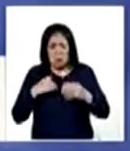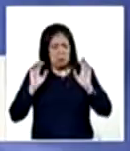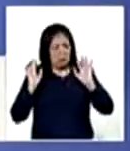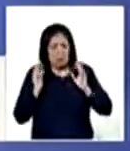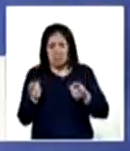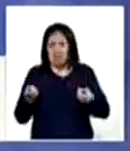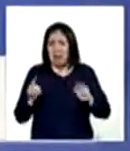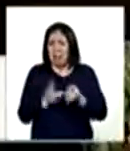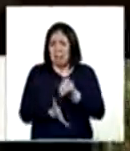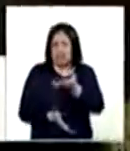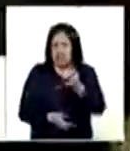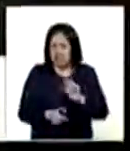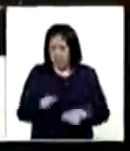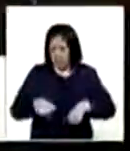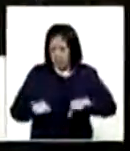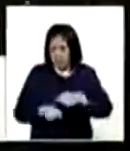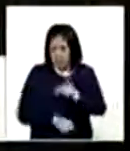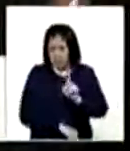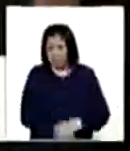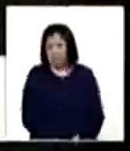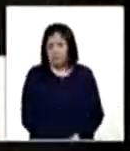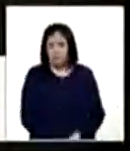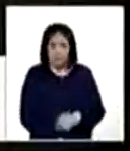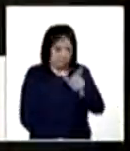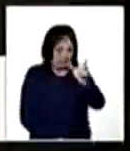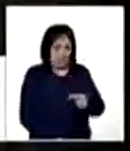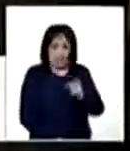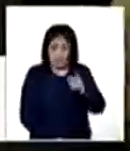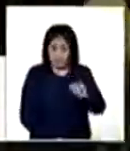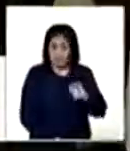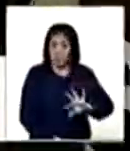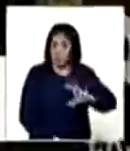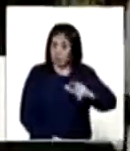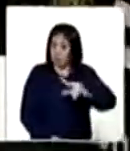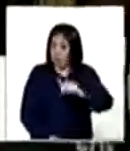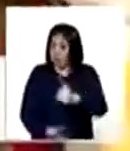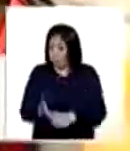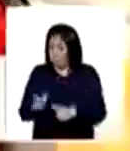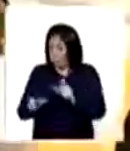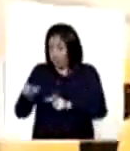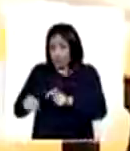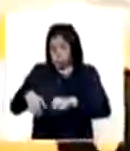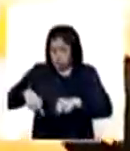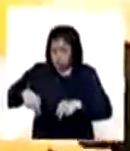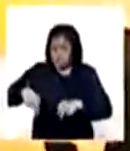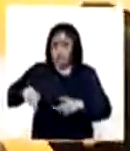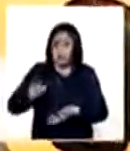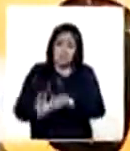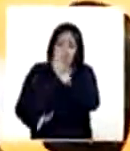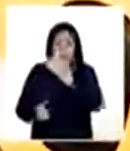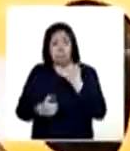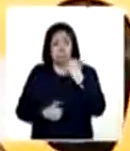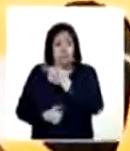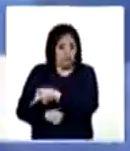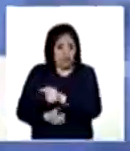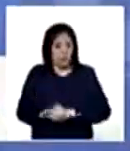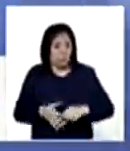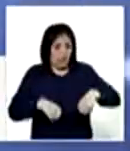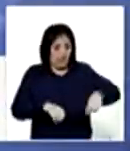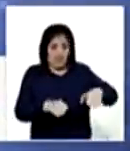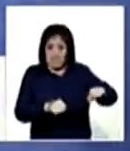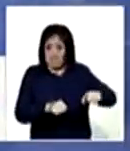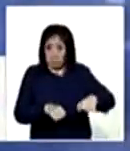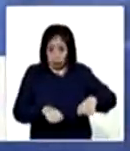un accidente. Este sujeto estaba asaltando a varios transeúntes que iban a fiestas por Halloween. La moto, a más